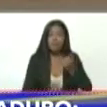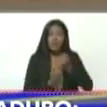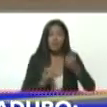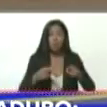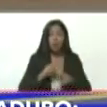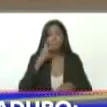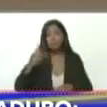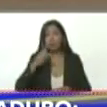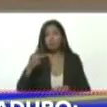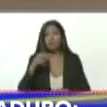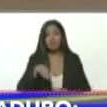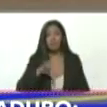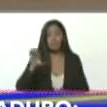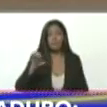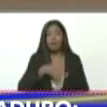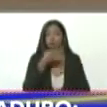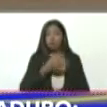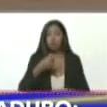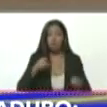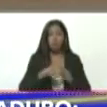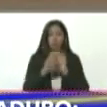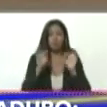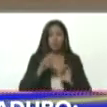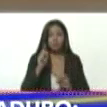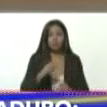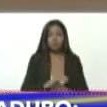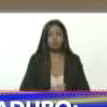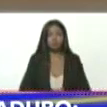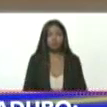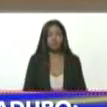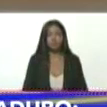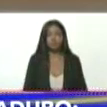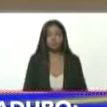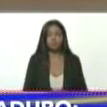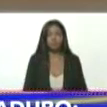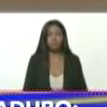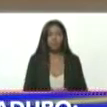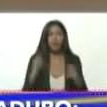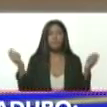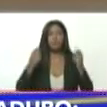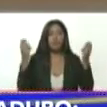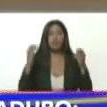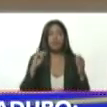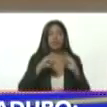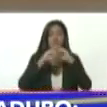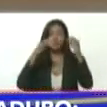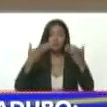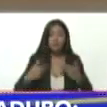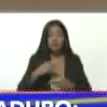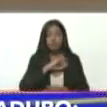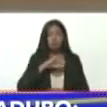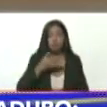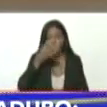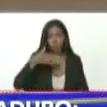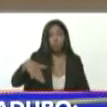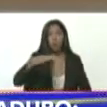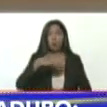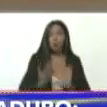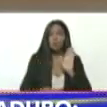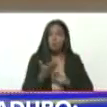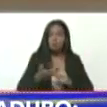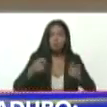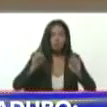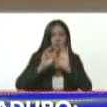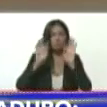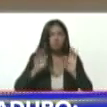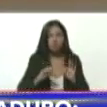del país, la estabilidad social, la prosperidad y la felicidad social de nuestro pueblo. Muy importante